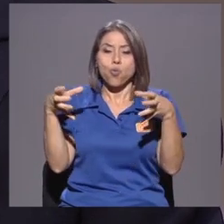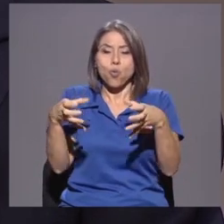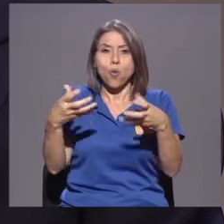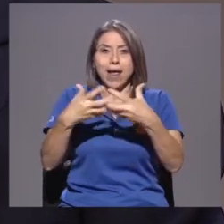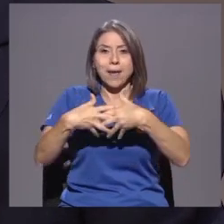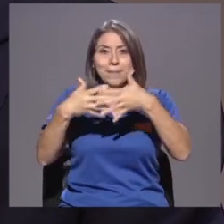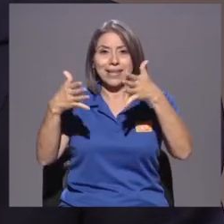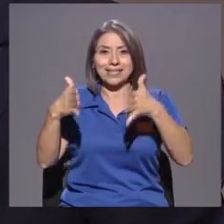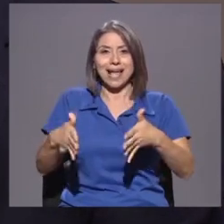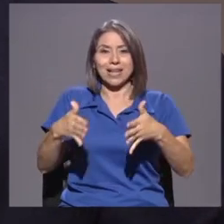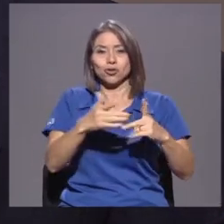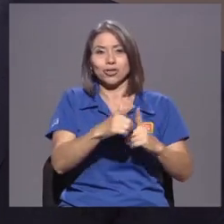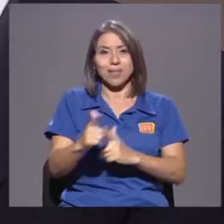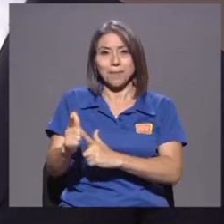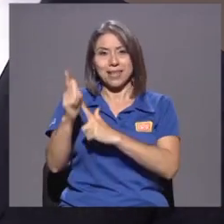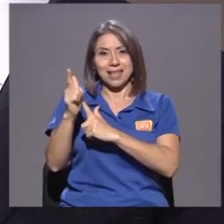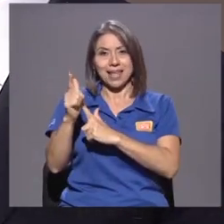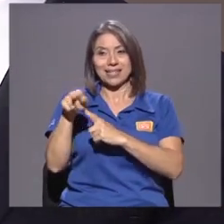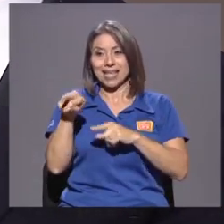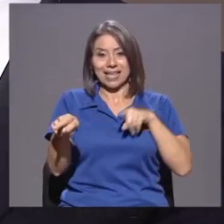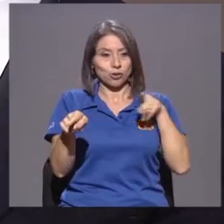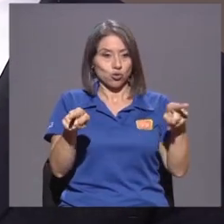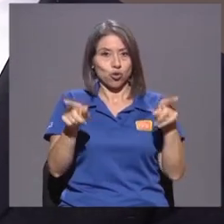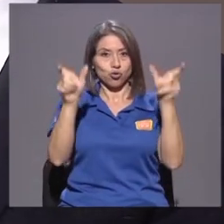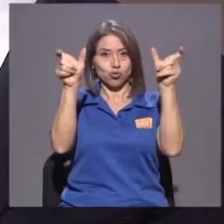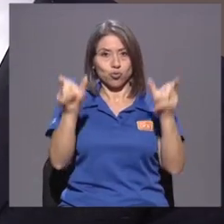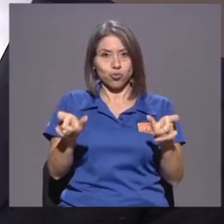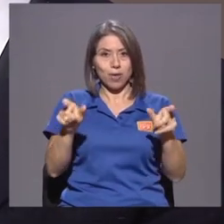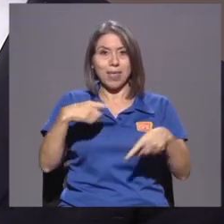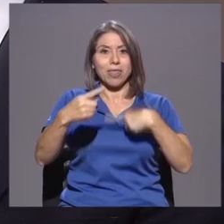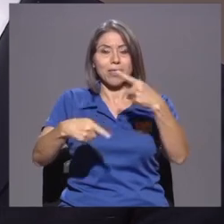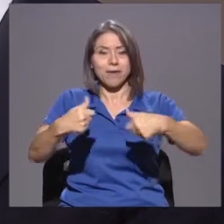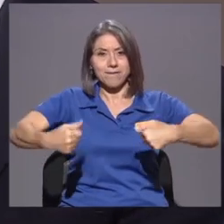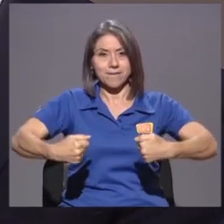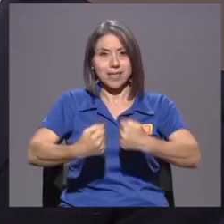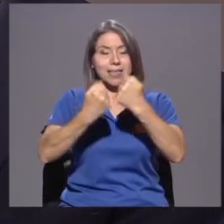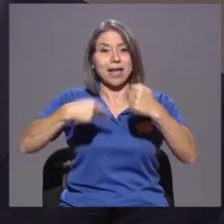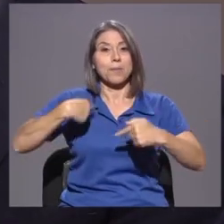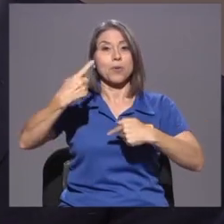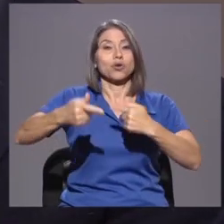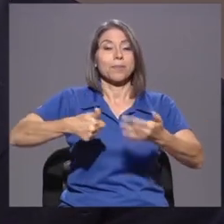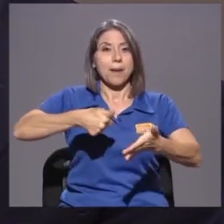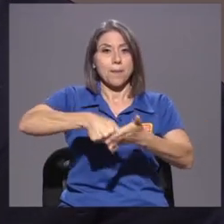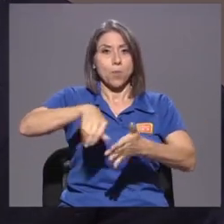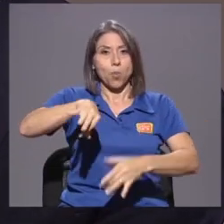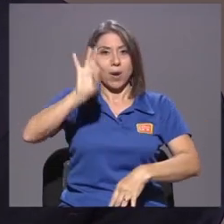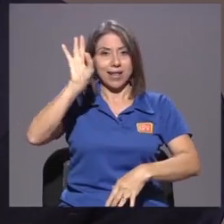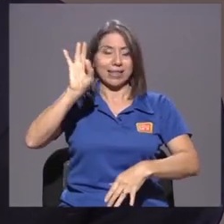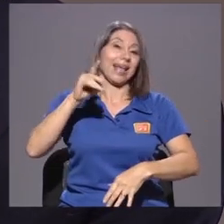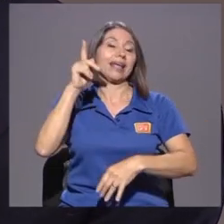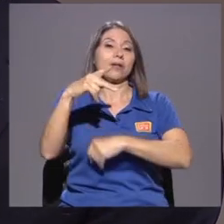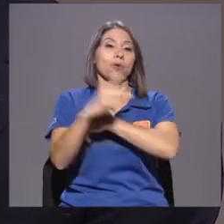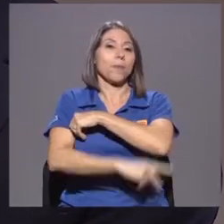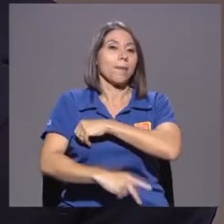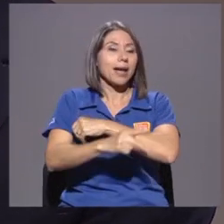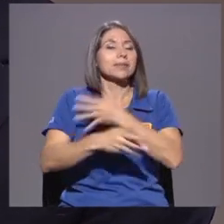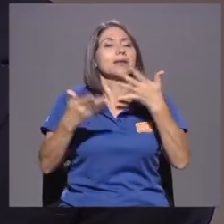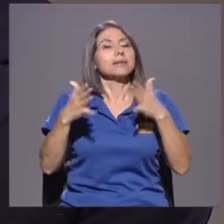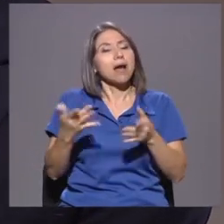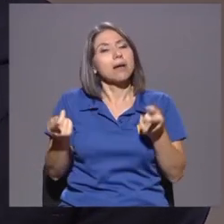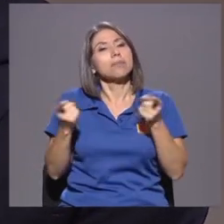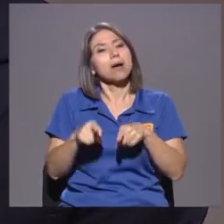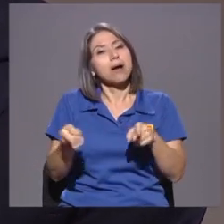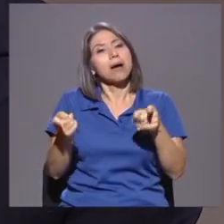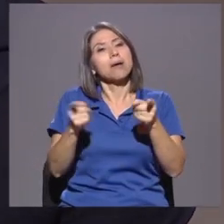de militares estos son los que se van a enfrentar en la próxima vuelta en un país que reiteradamente ha